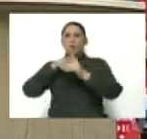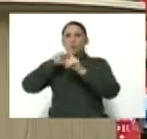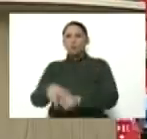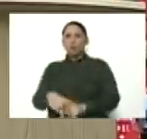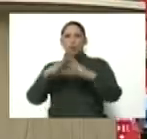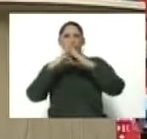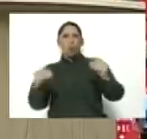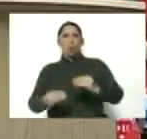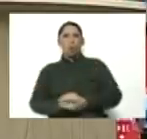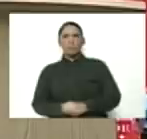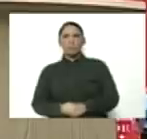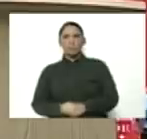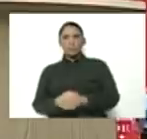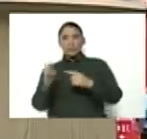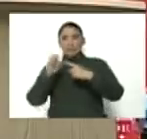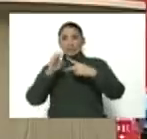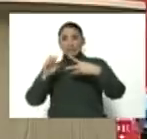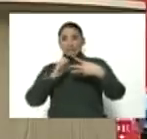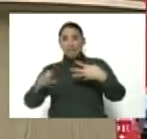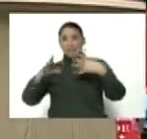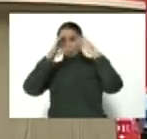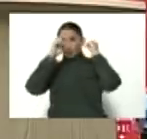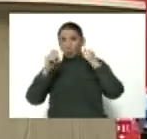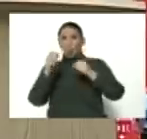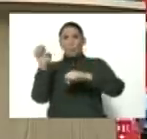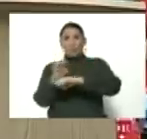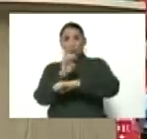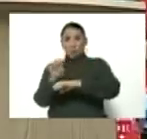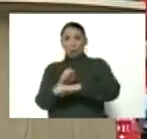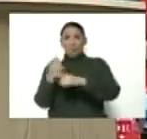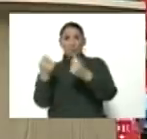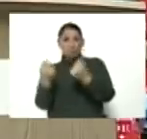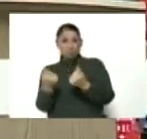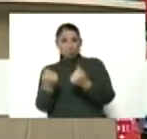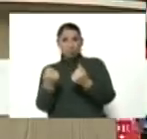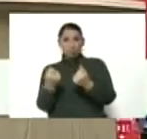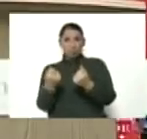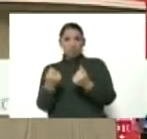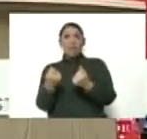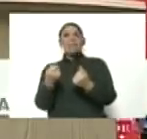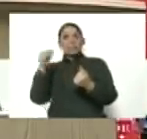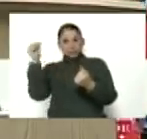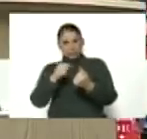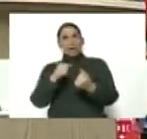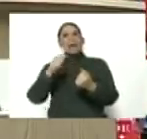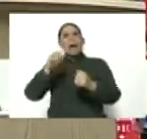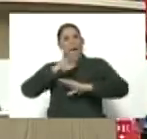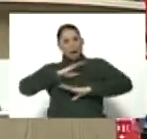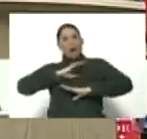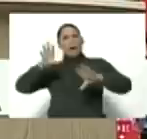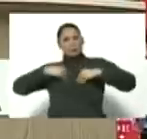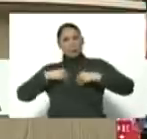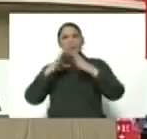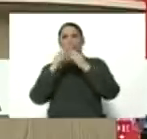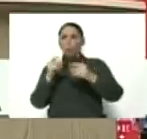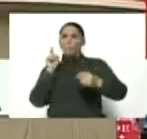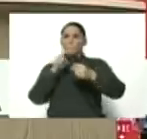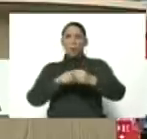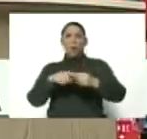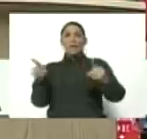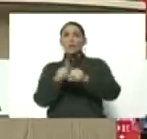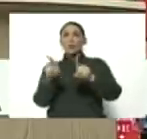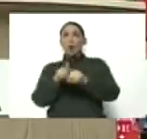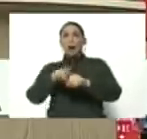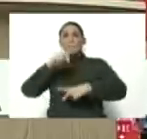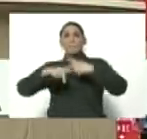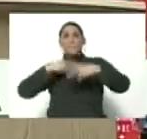todas las estrategias diplomáticas, económicas, financieras, es decir, que reconoce que todo forma parte de un mismo plan. Las